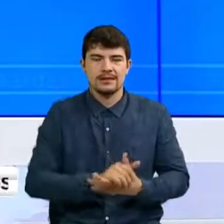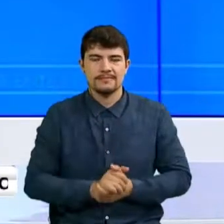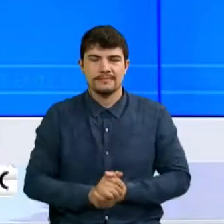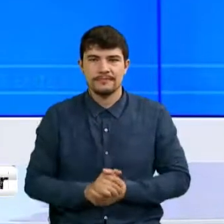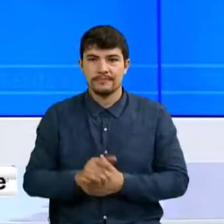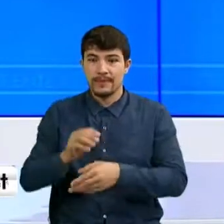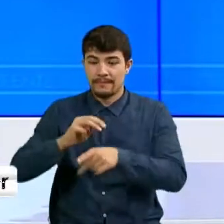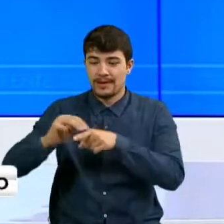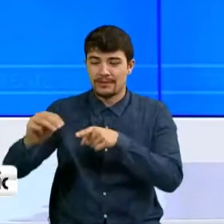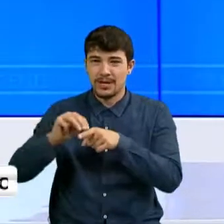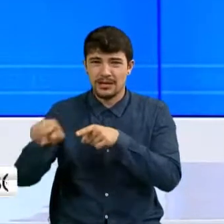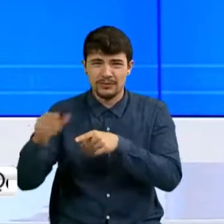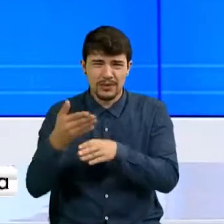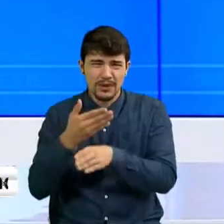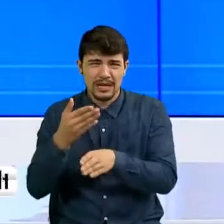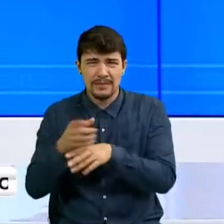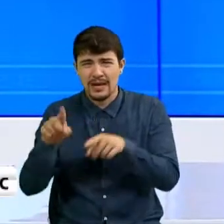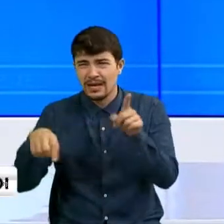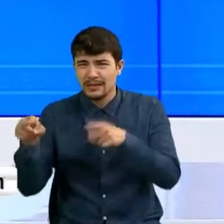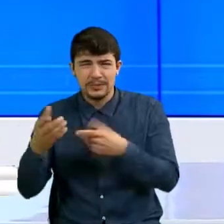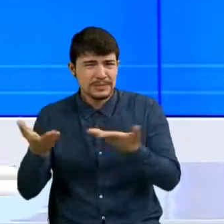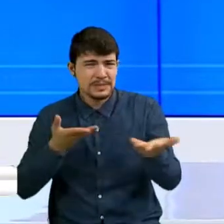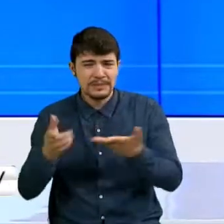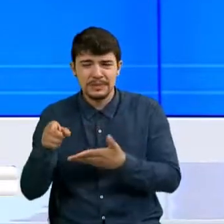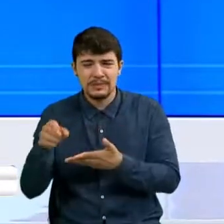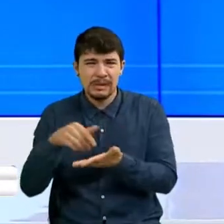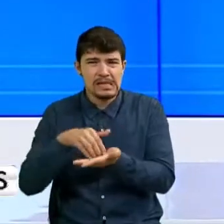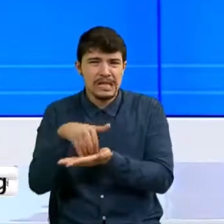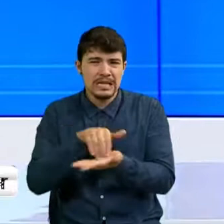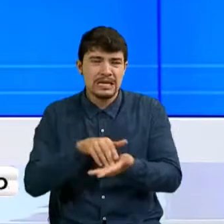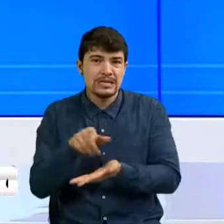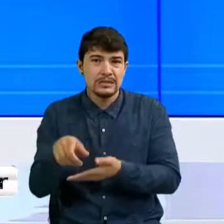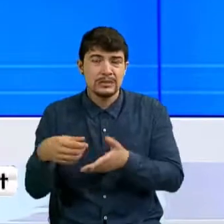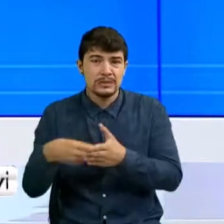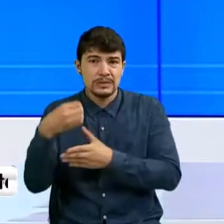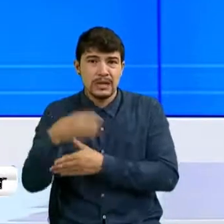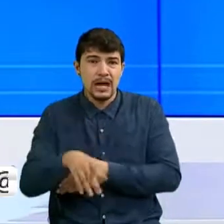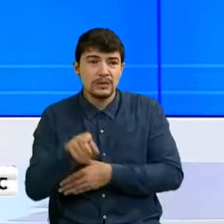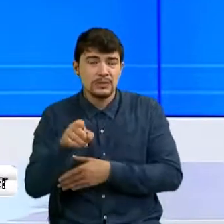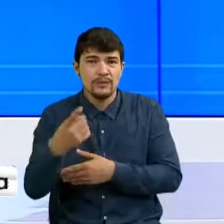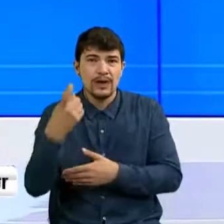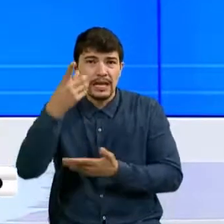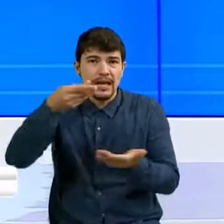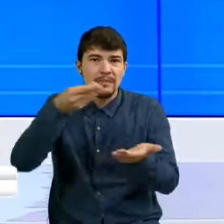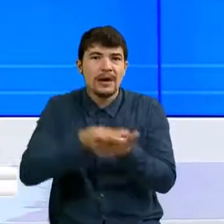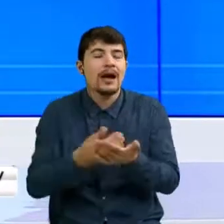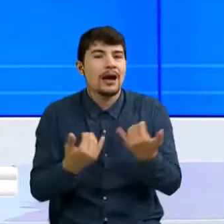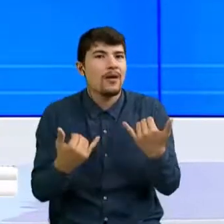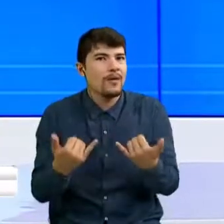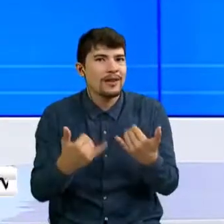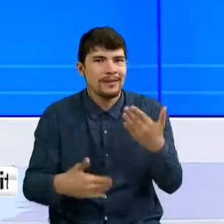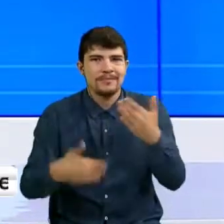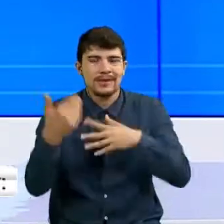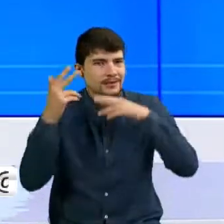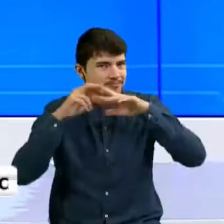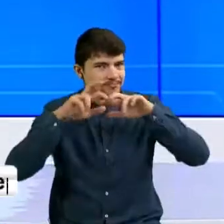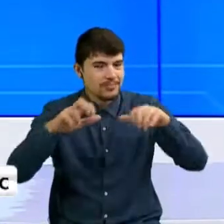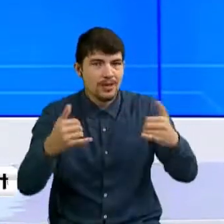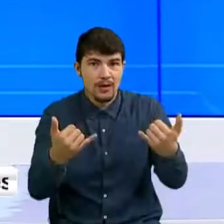Metrolínea, sus fallas, las deficiencias de sus tarifas y sus exorbitantes deudas harán parte de la unidad investigativa de esta semana.